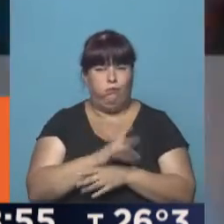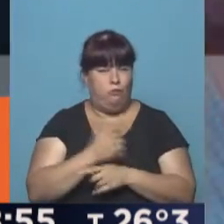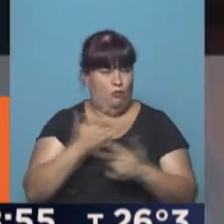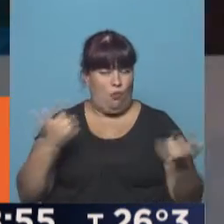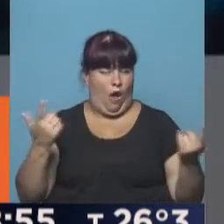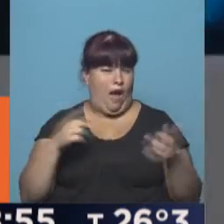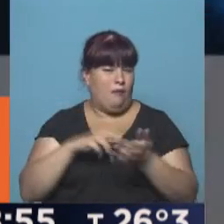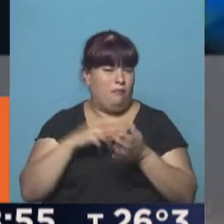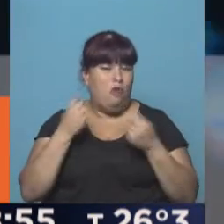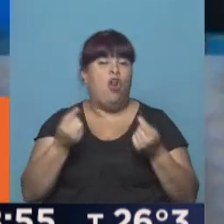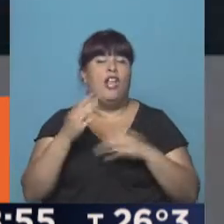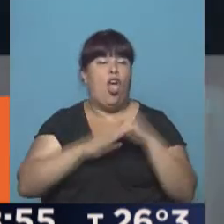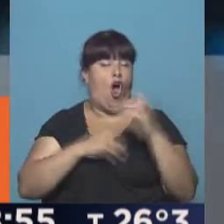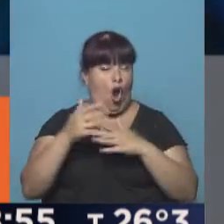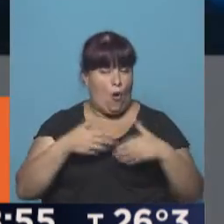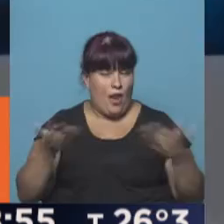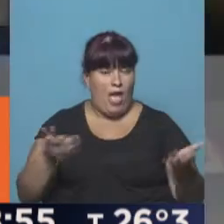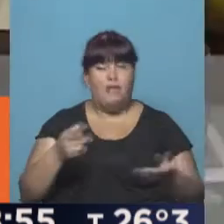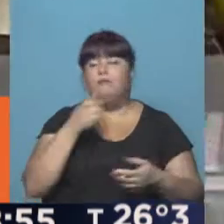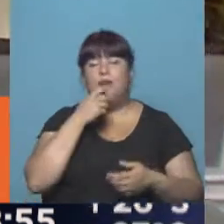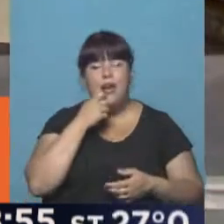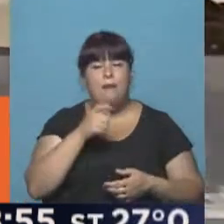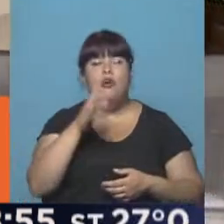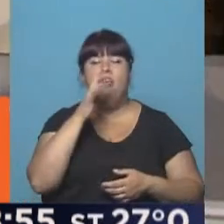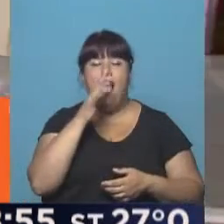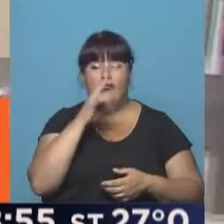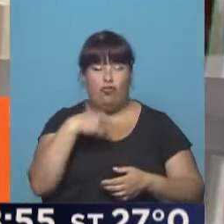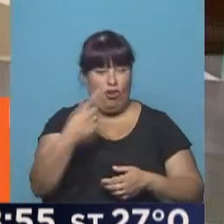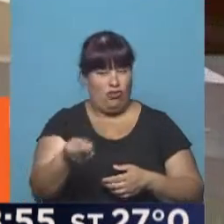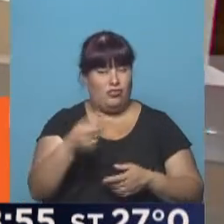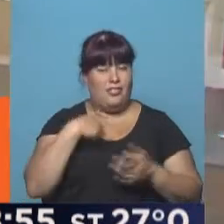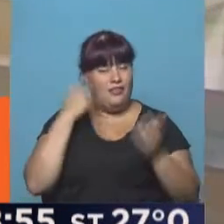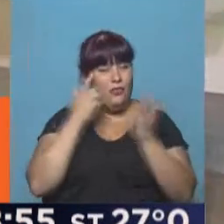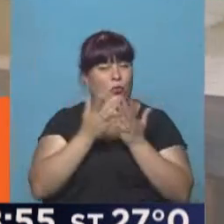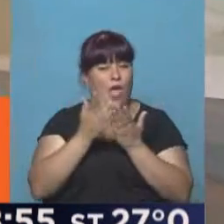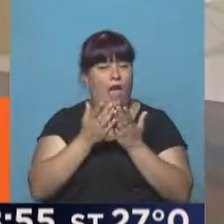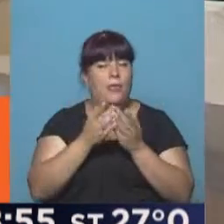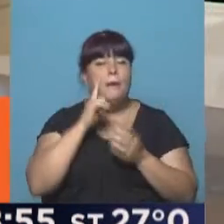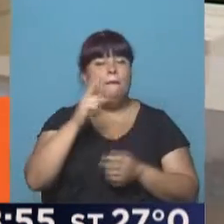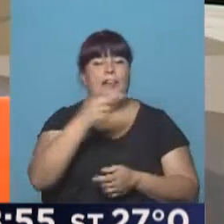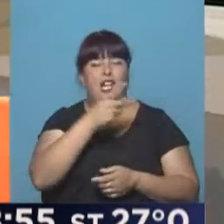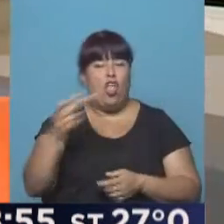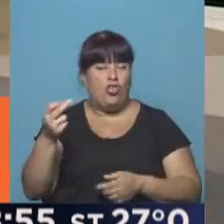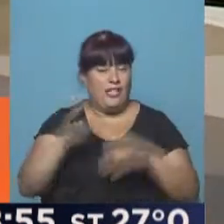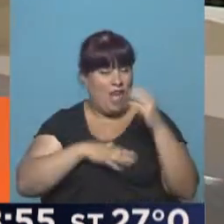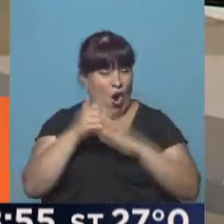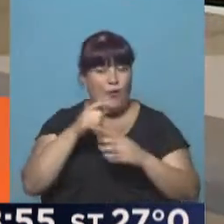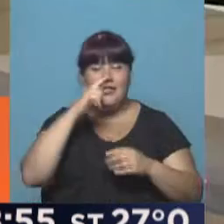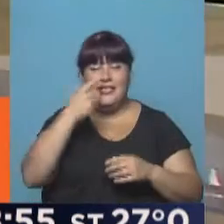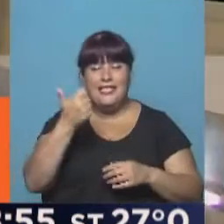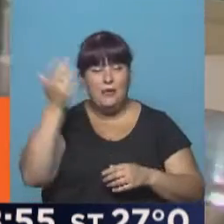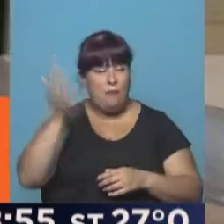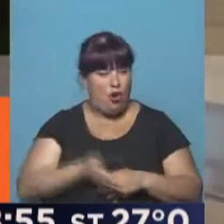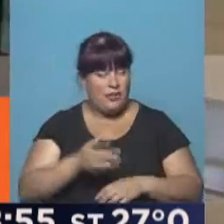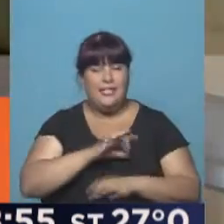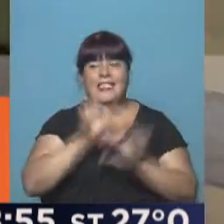ningún impacto, porque las obras, por ejemplo, en el 14, que es donde nosotros examinamos de las 1.200 obras, el 76%